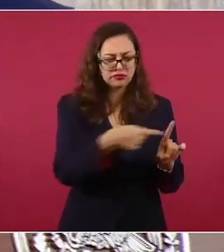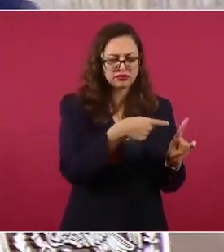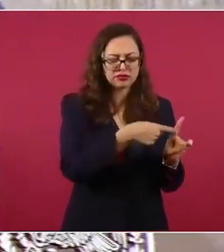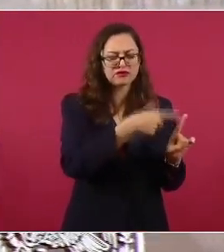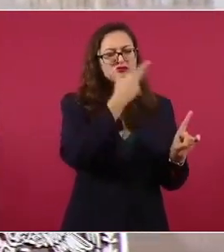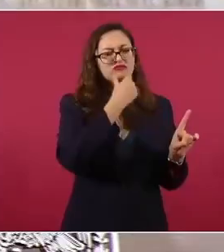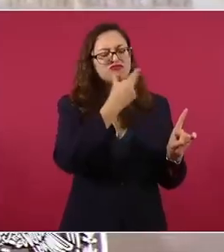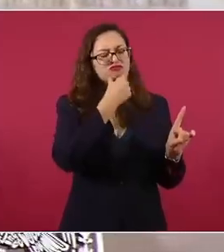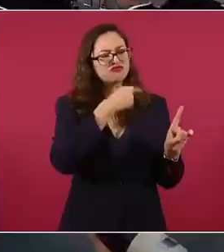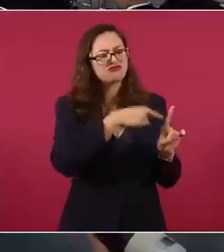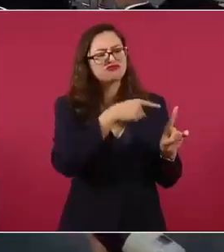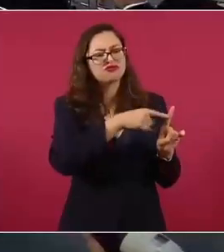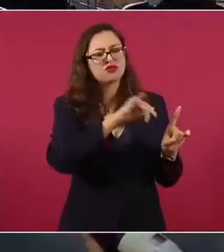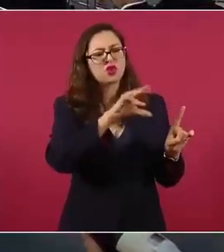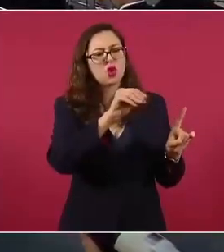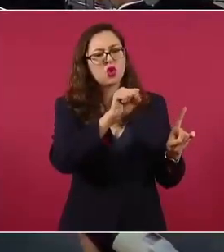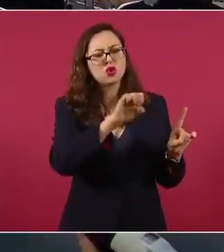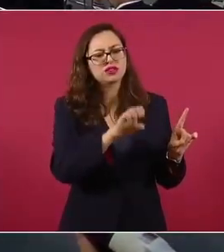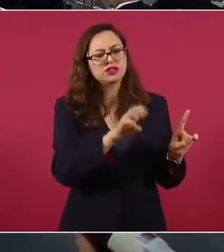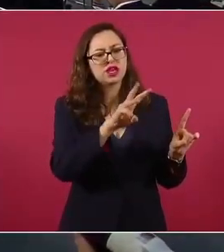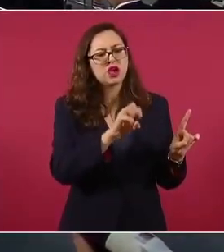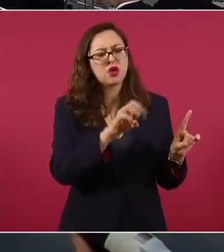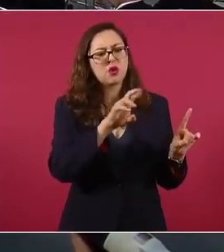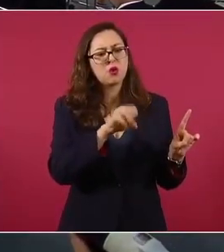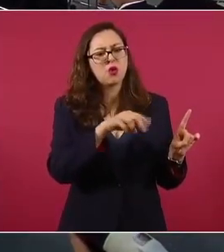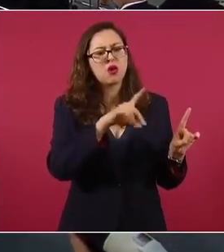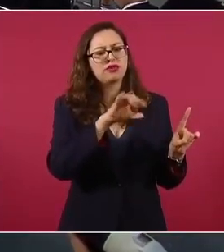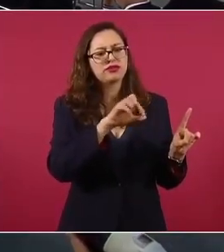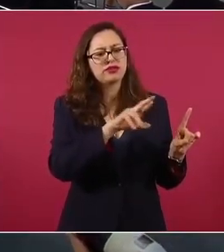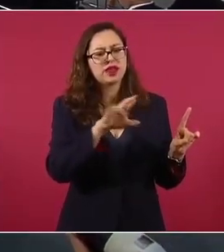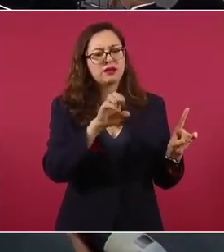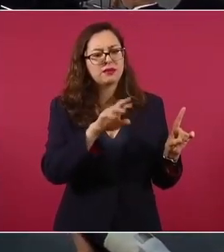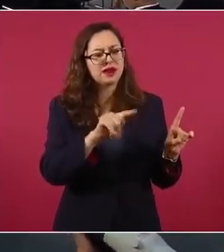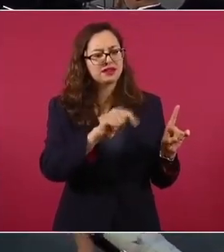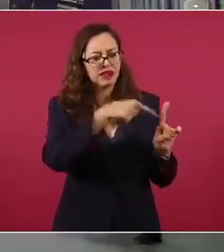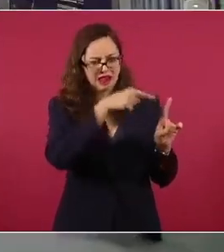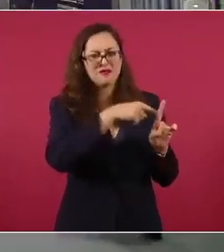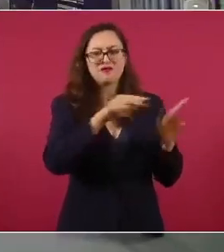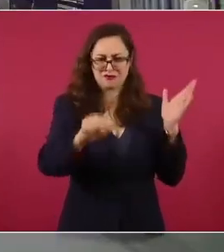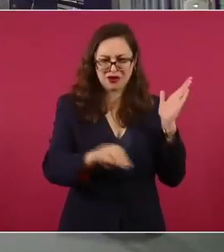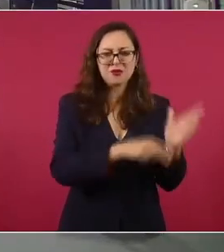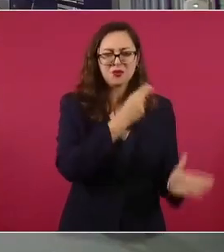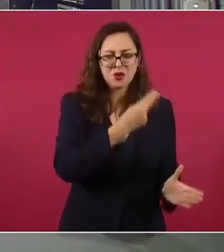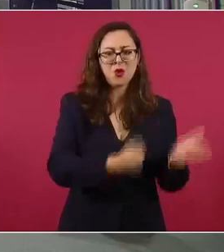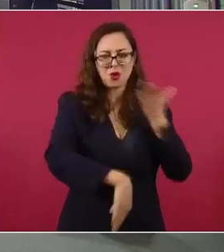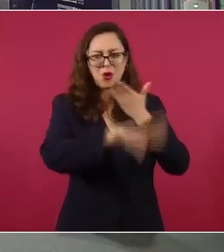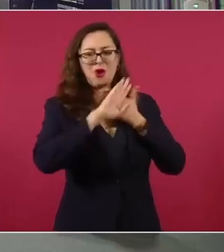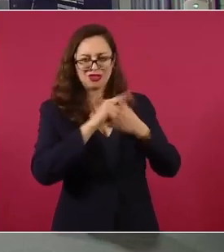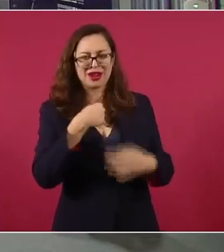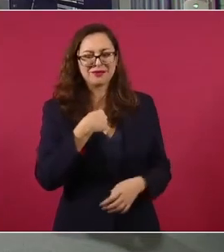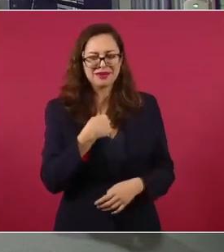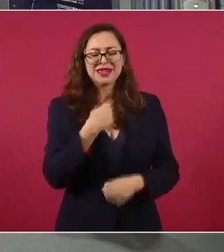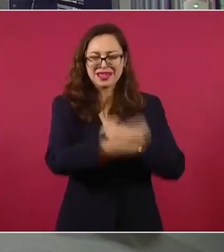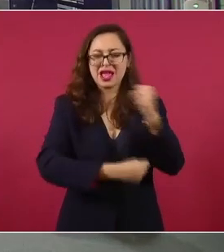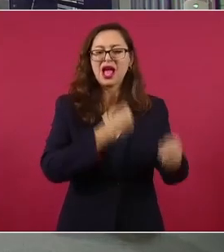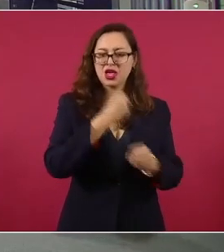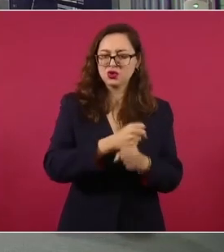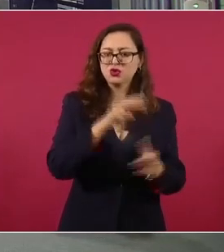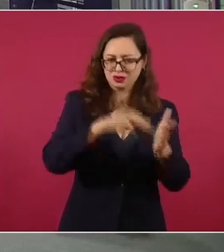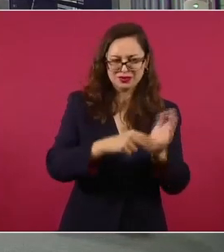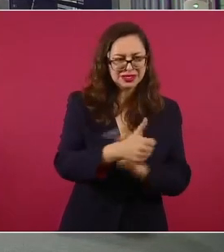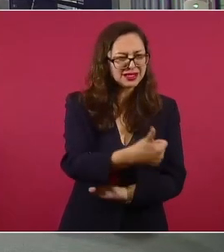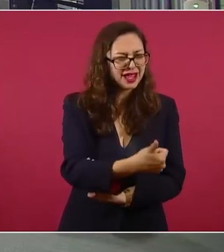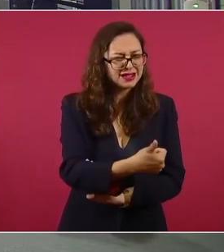firmó en el 2006. A ver, pon el desplegado. Miren, en el